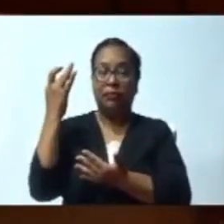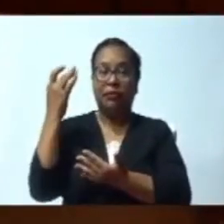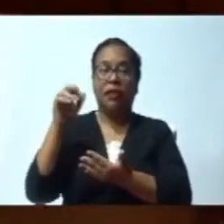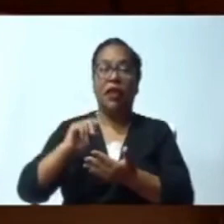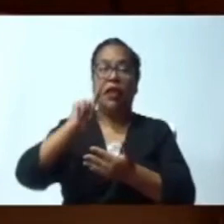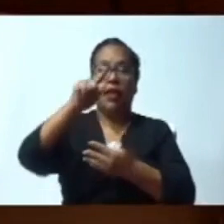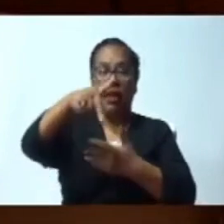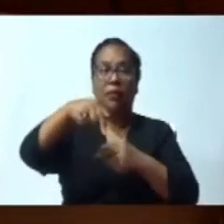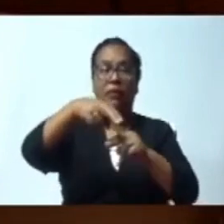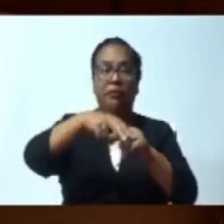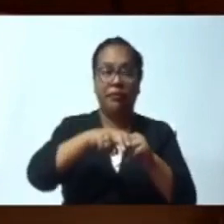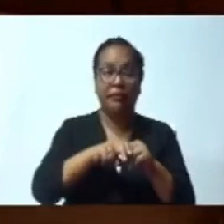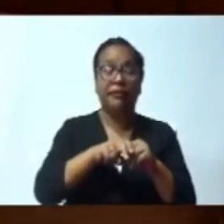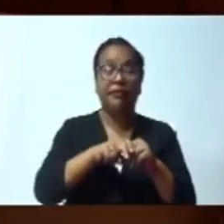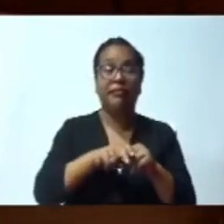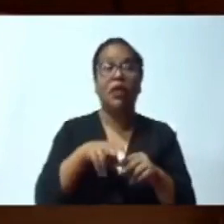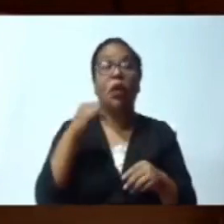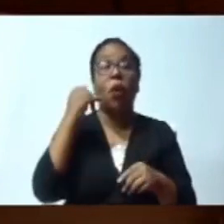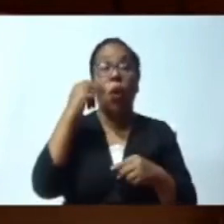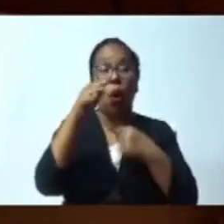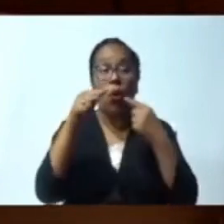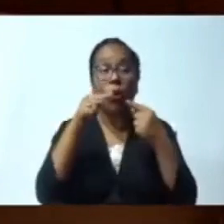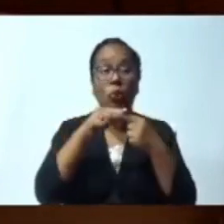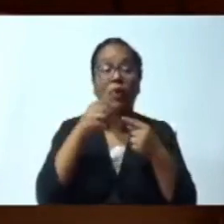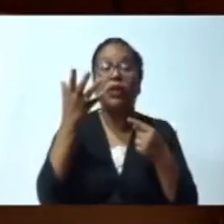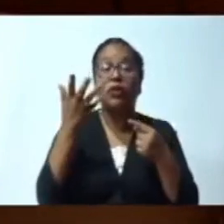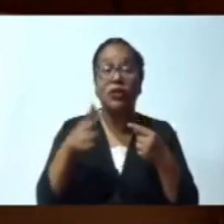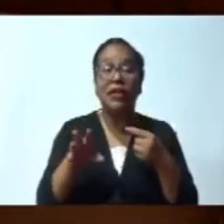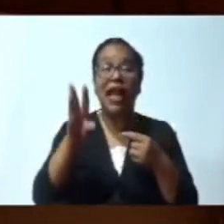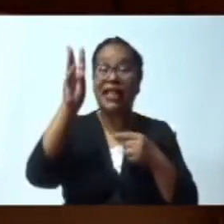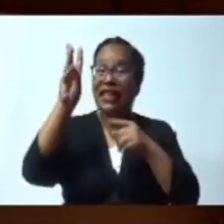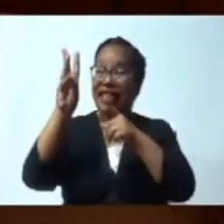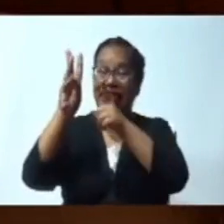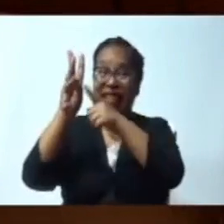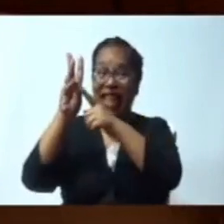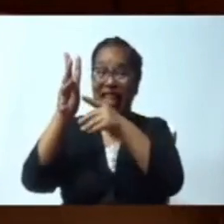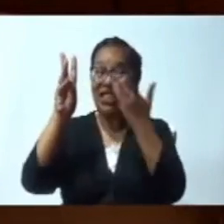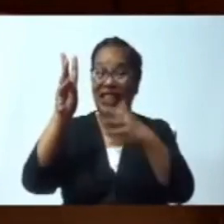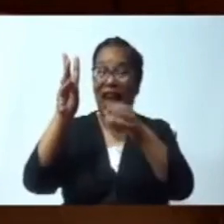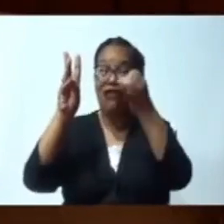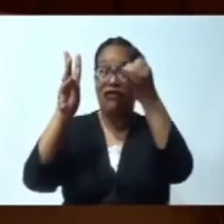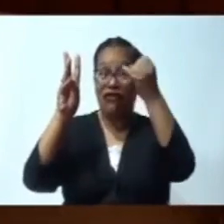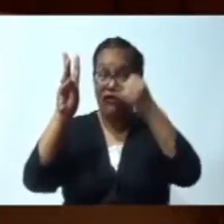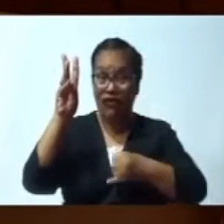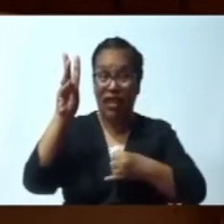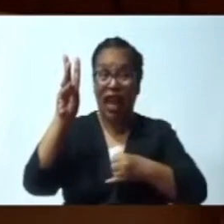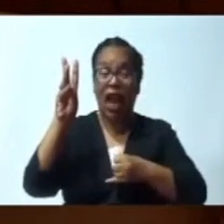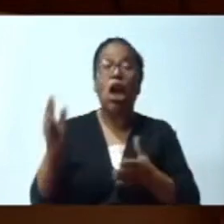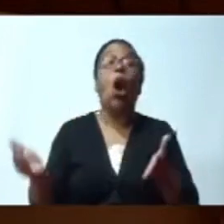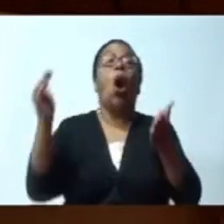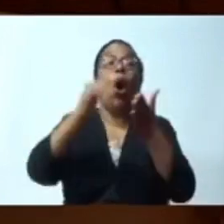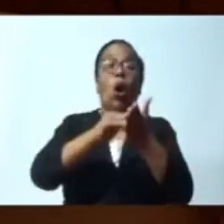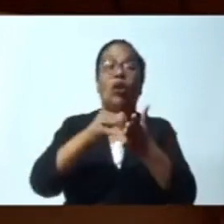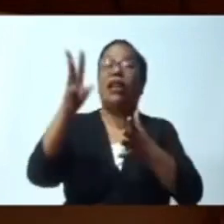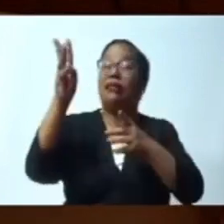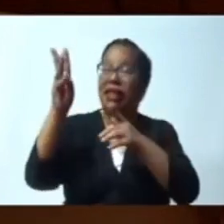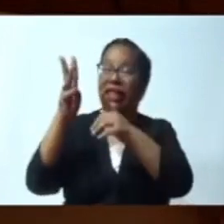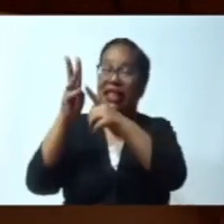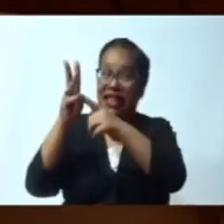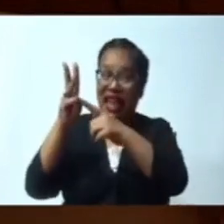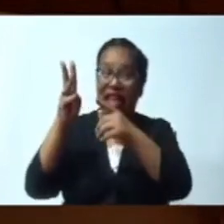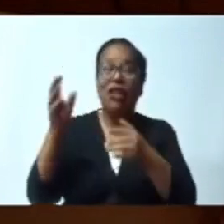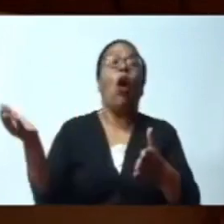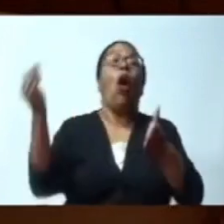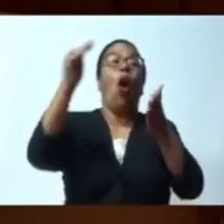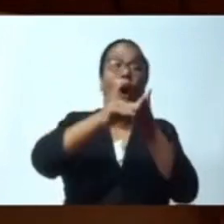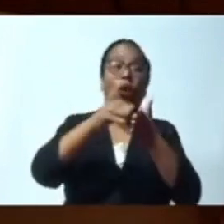tienen ingreso para seguir estudiando, repiten de curso esperando que alguien los ayude a ver si los cursos avanzan.